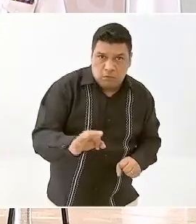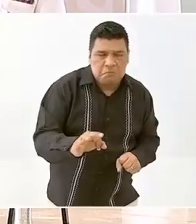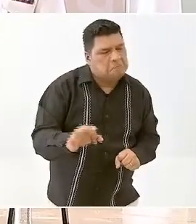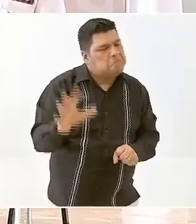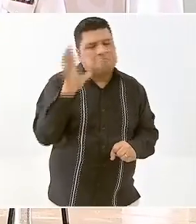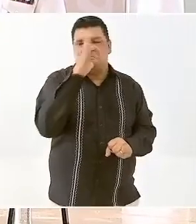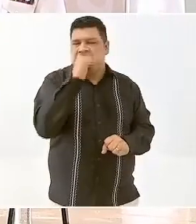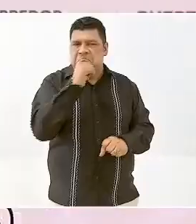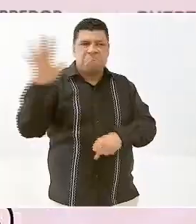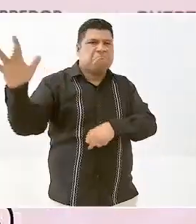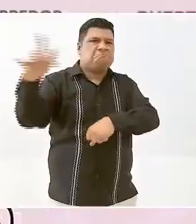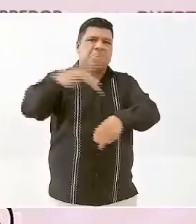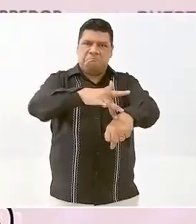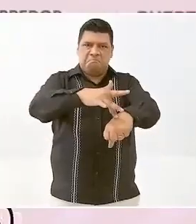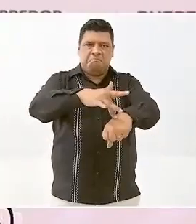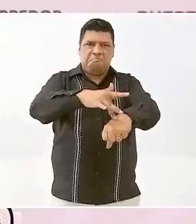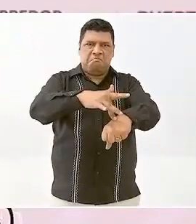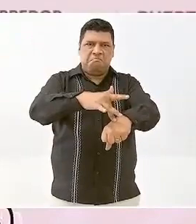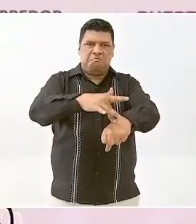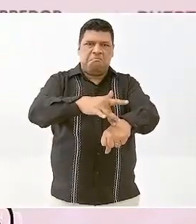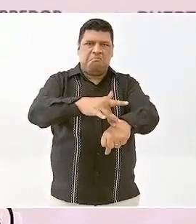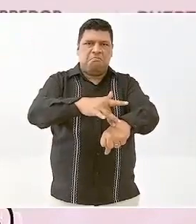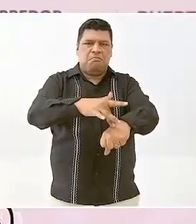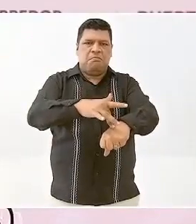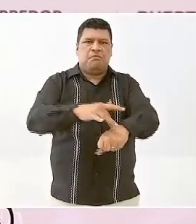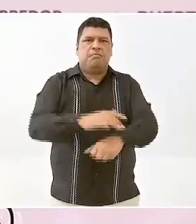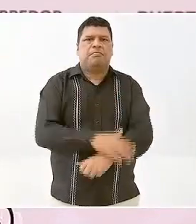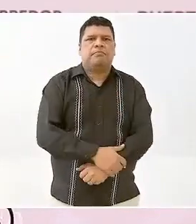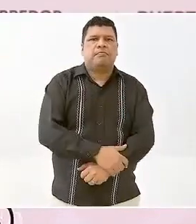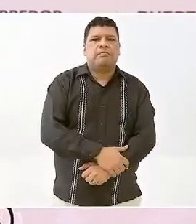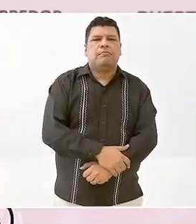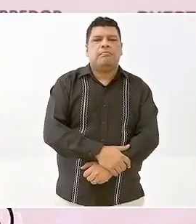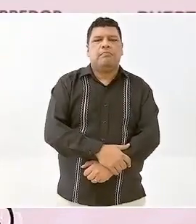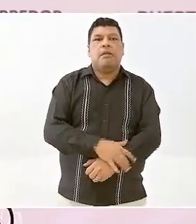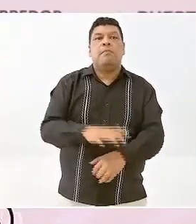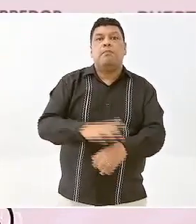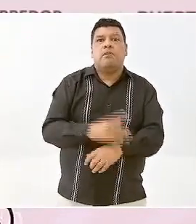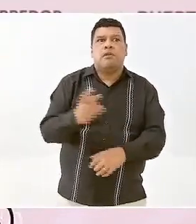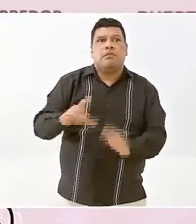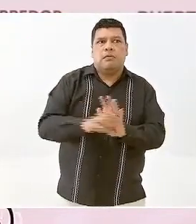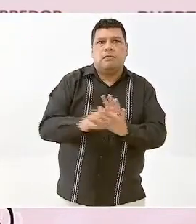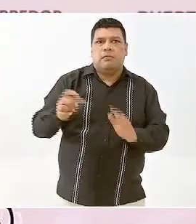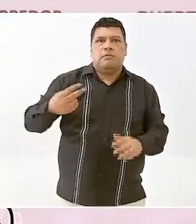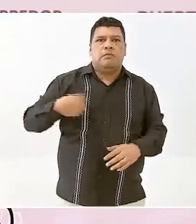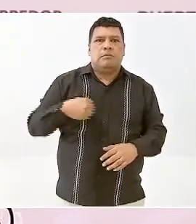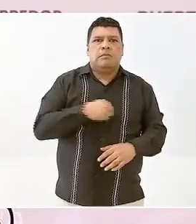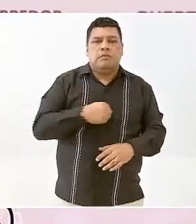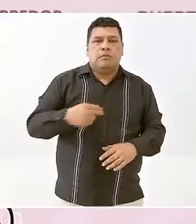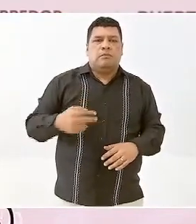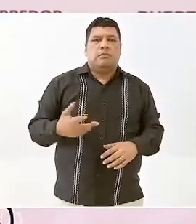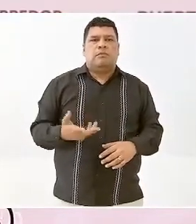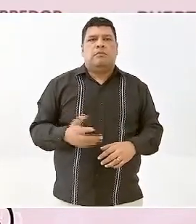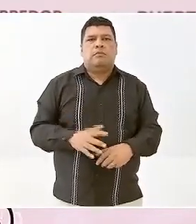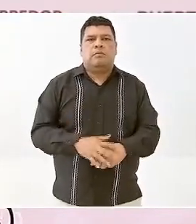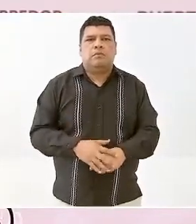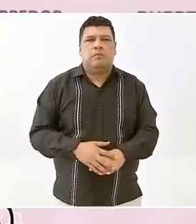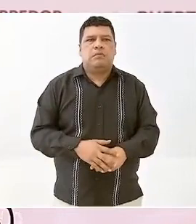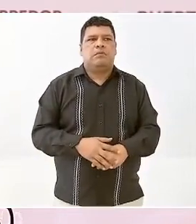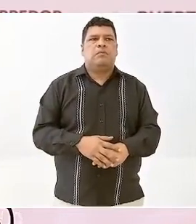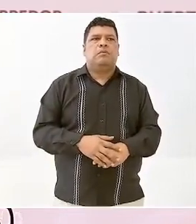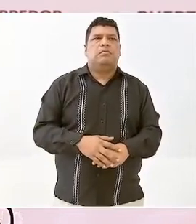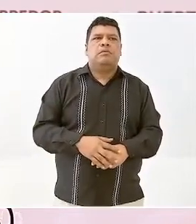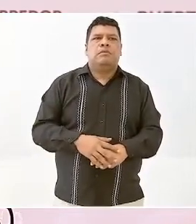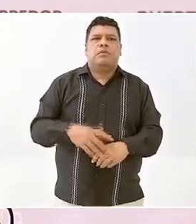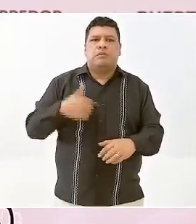deshacer y que no puedan privatizar, porque fue un milagro de